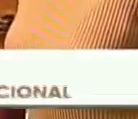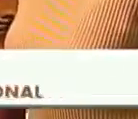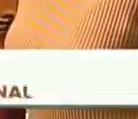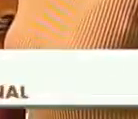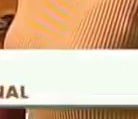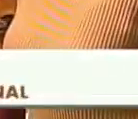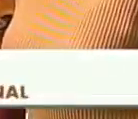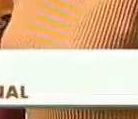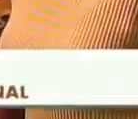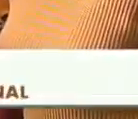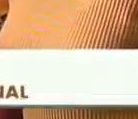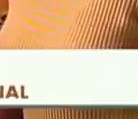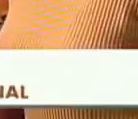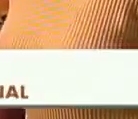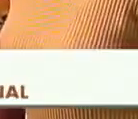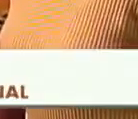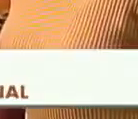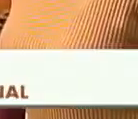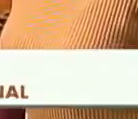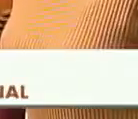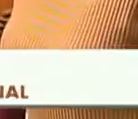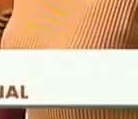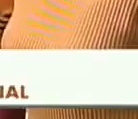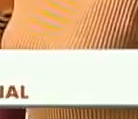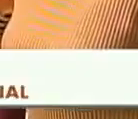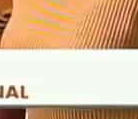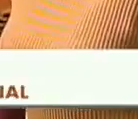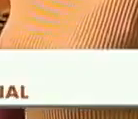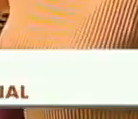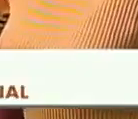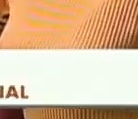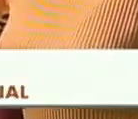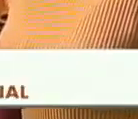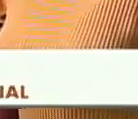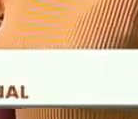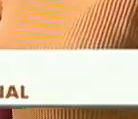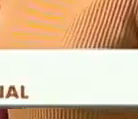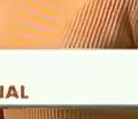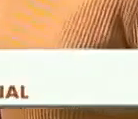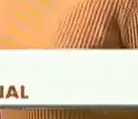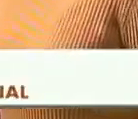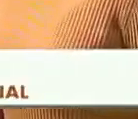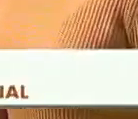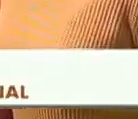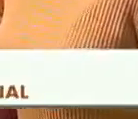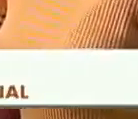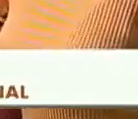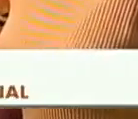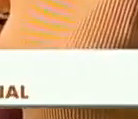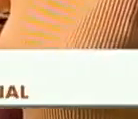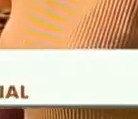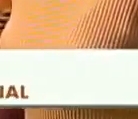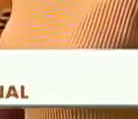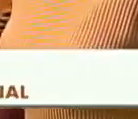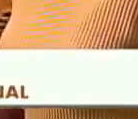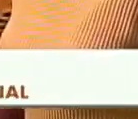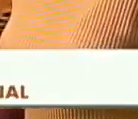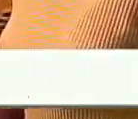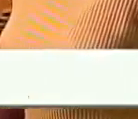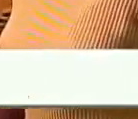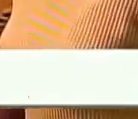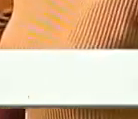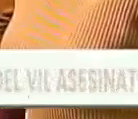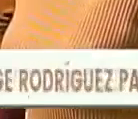Revolución venezolana, de un joven hombre que fue delegado al Consejo Universitario de la Universidad Central de